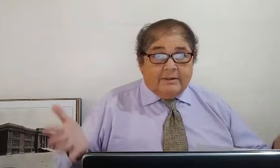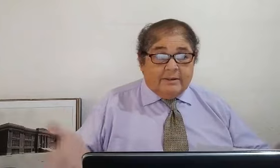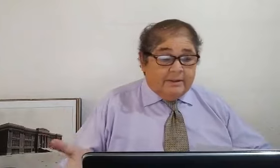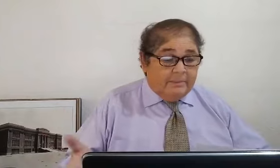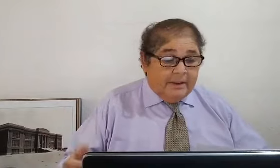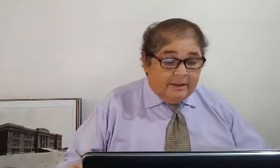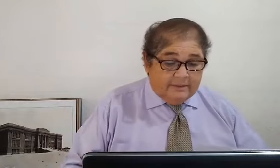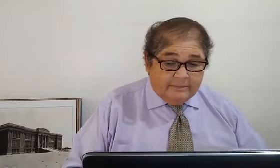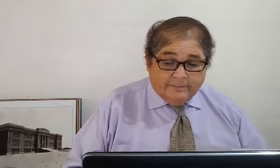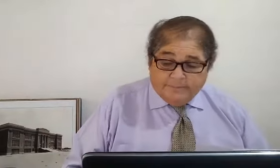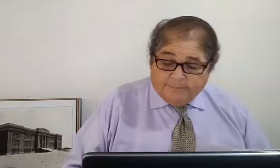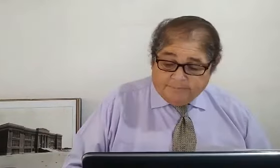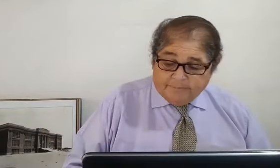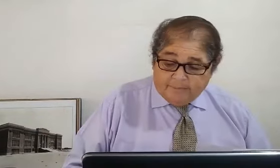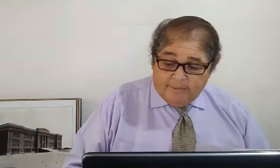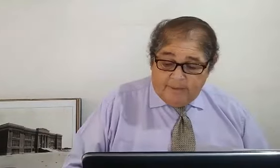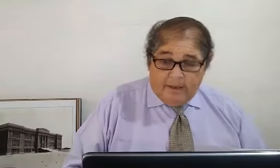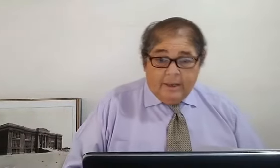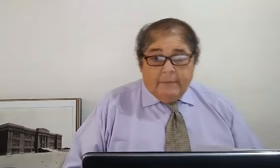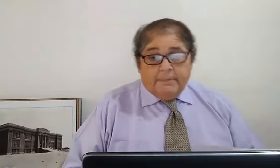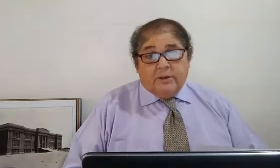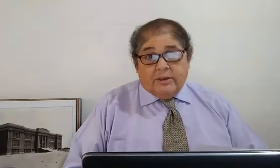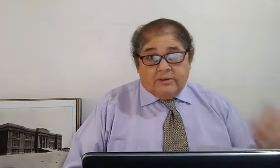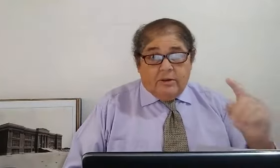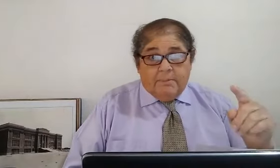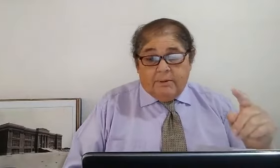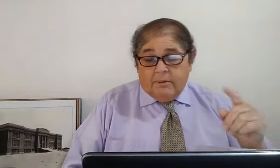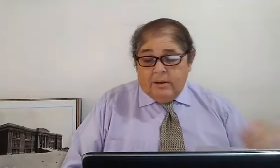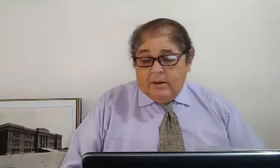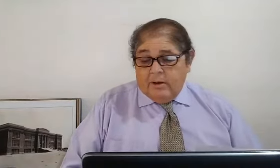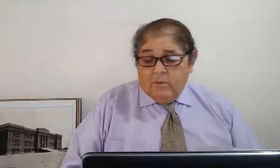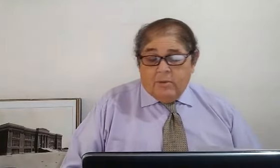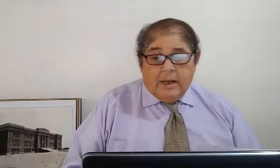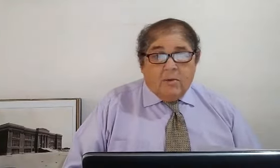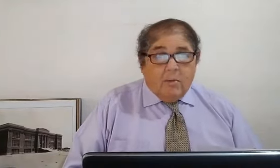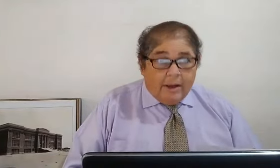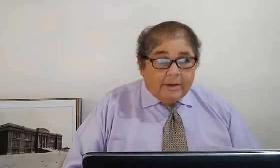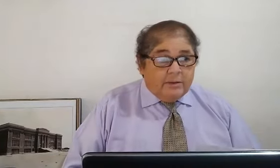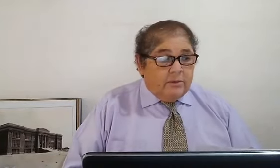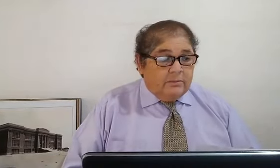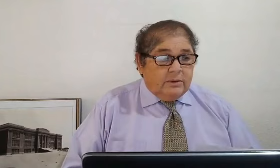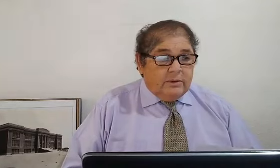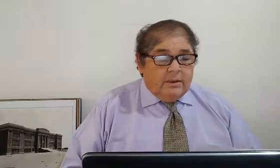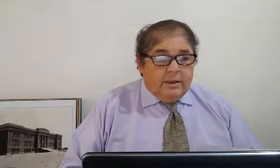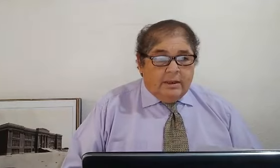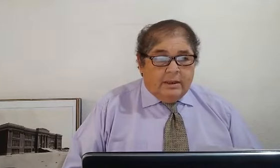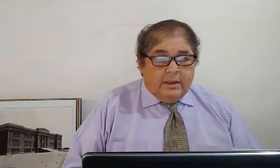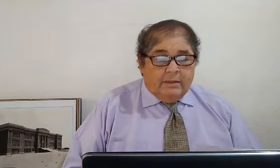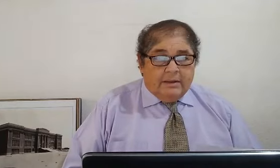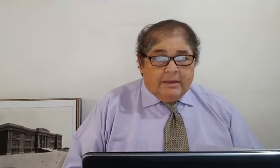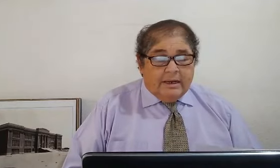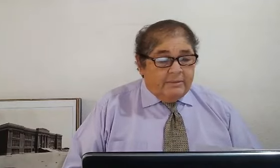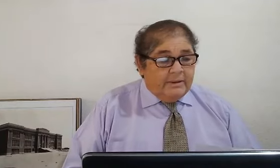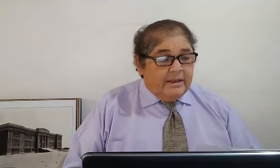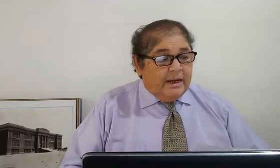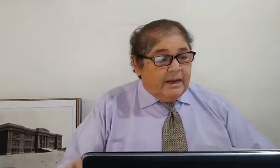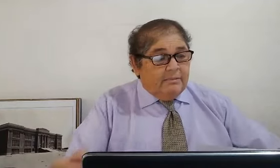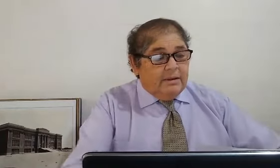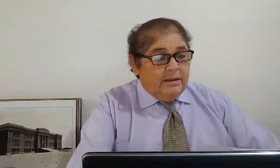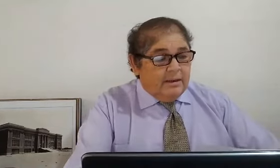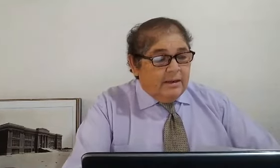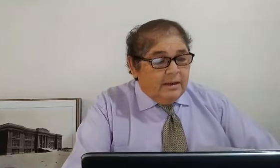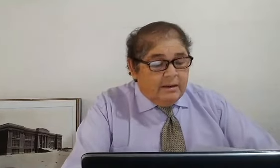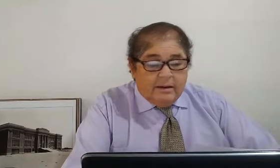empresariales de este país, que protestó por un acuerdo en materia federal